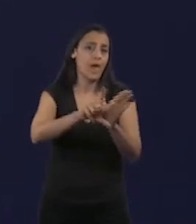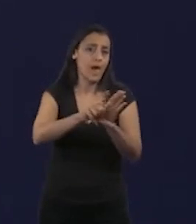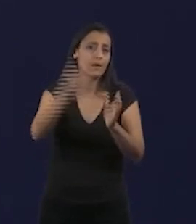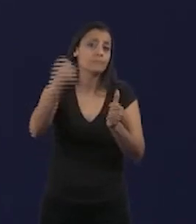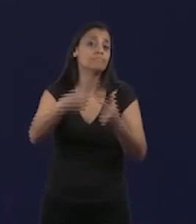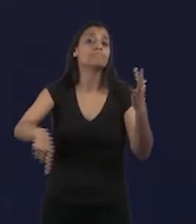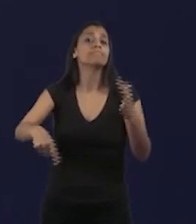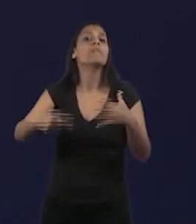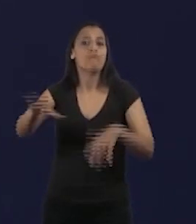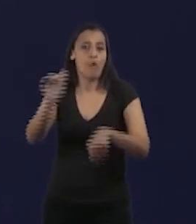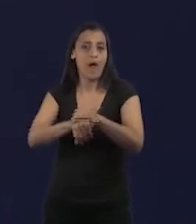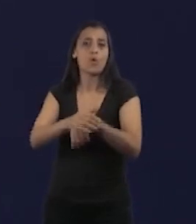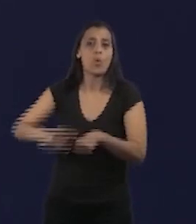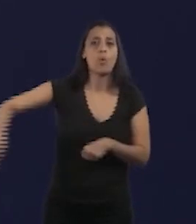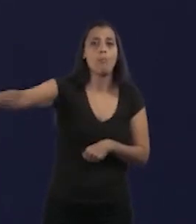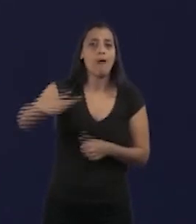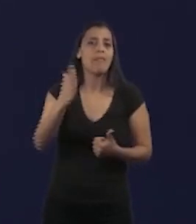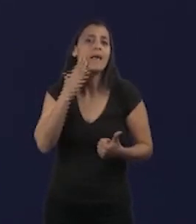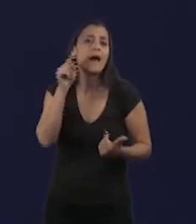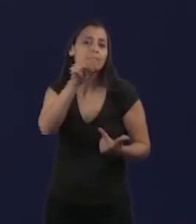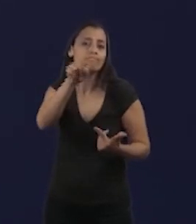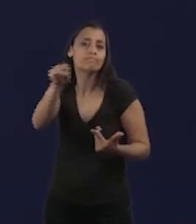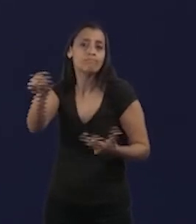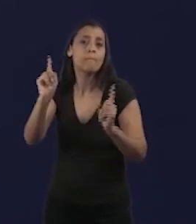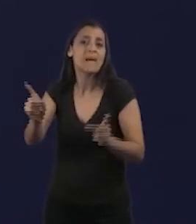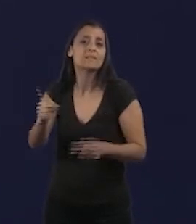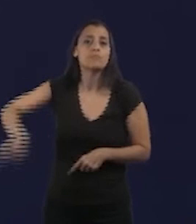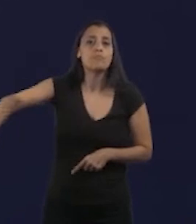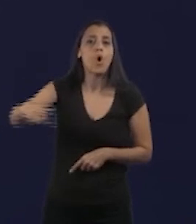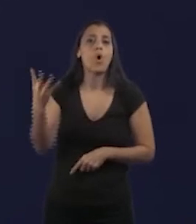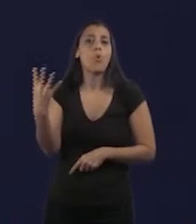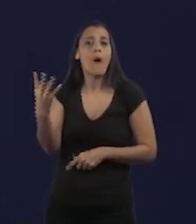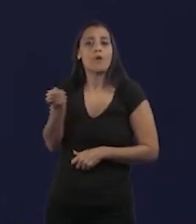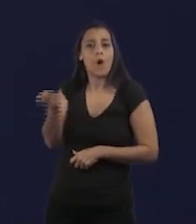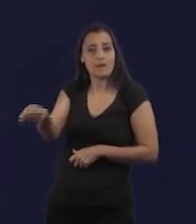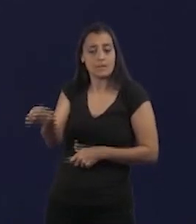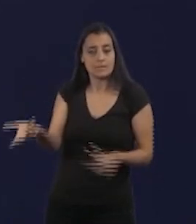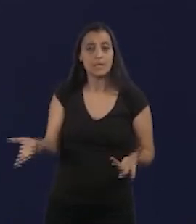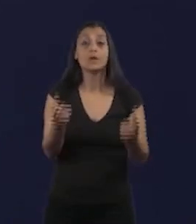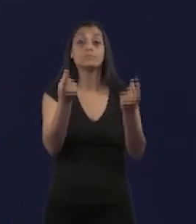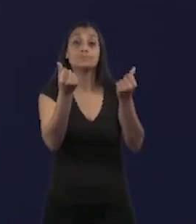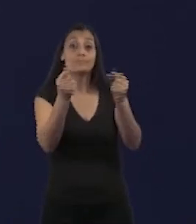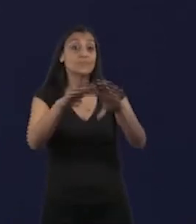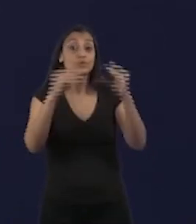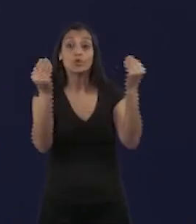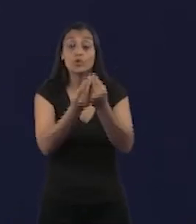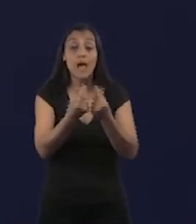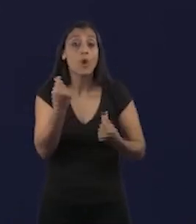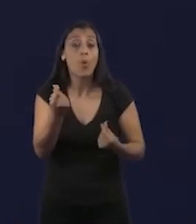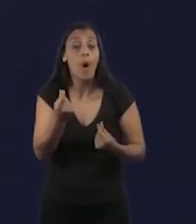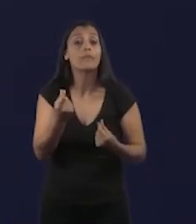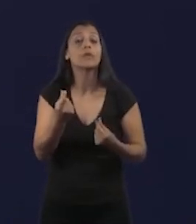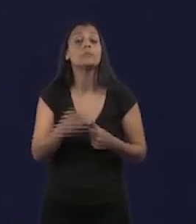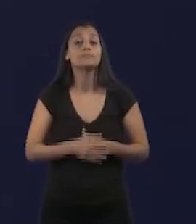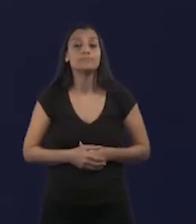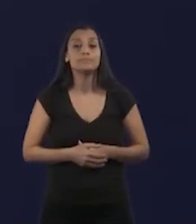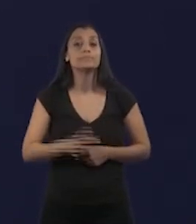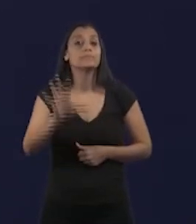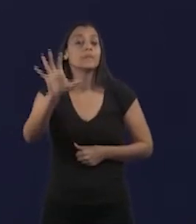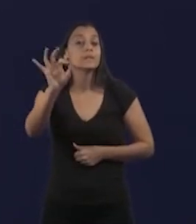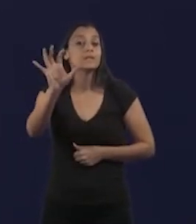incrimina a cada uno de estos delincuentes y asesinos el valor de los bienes secuestrados ronda los